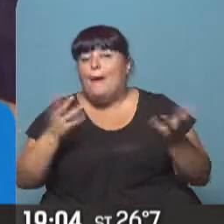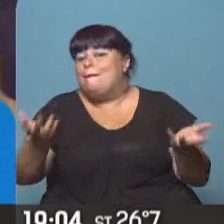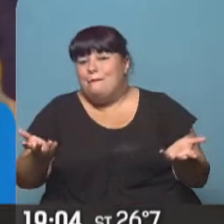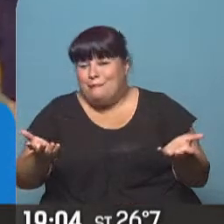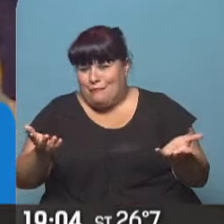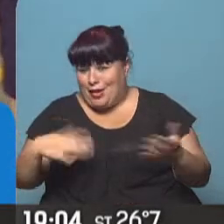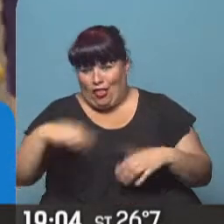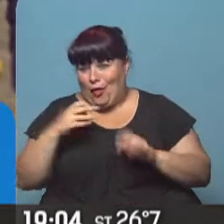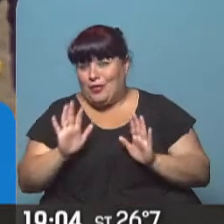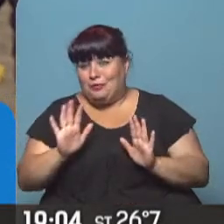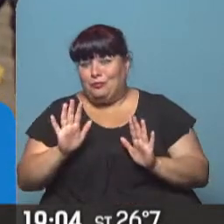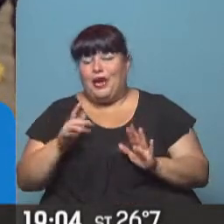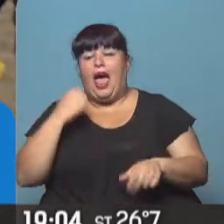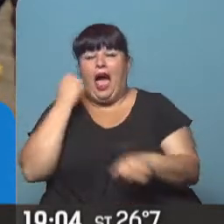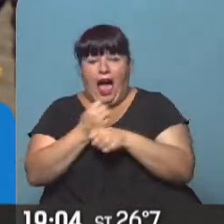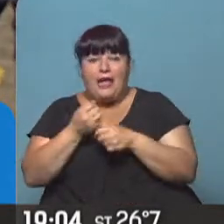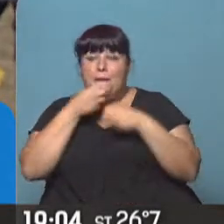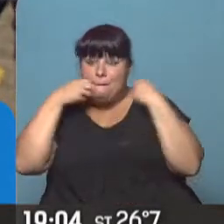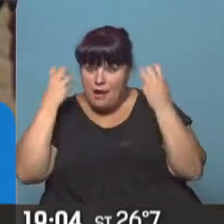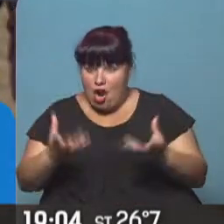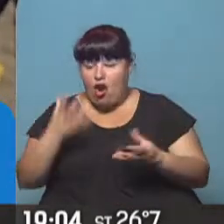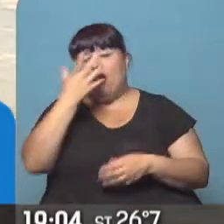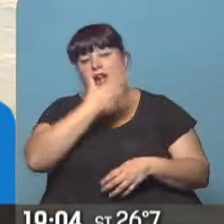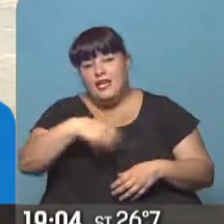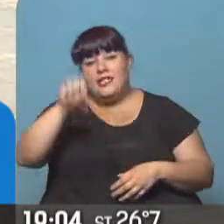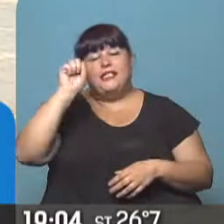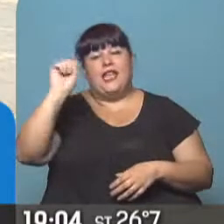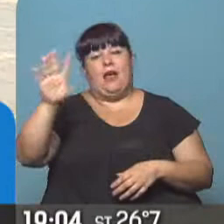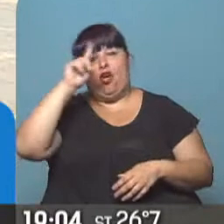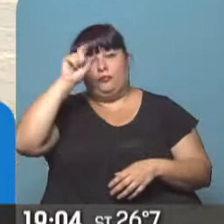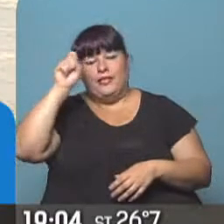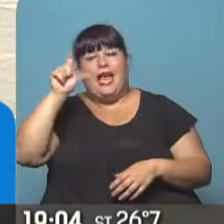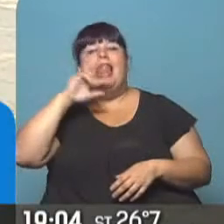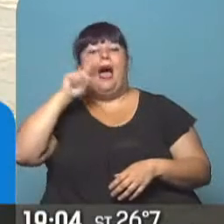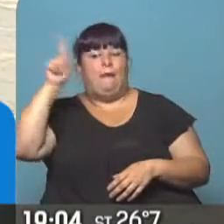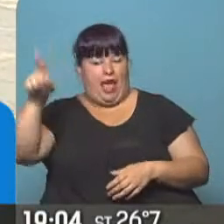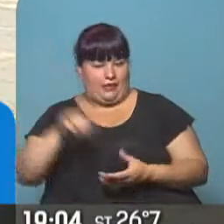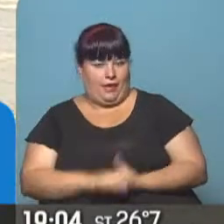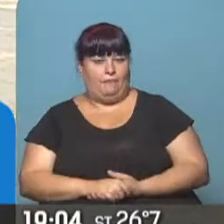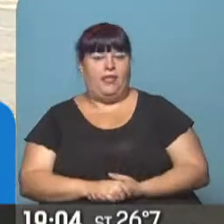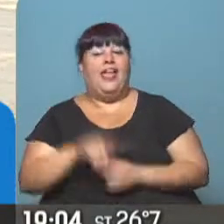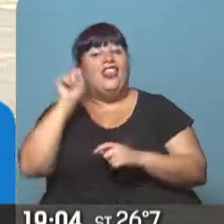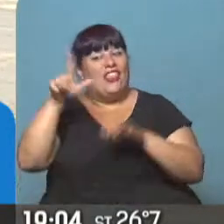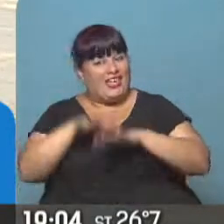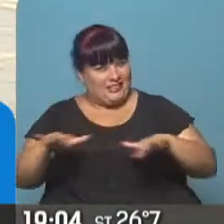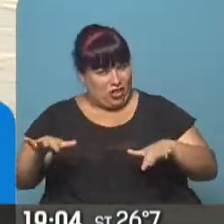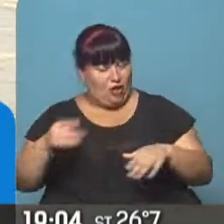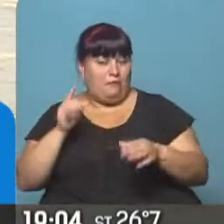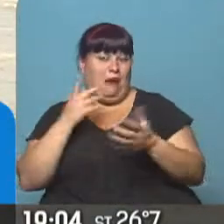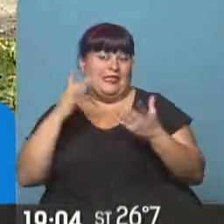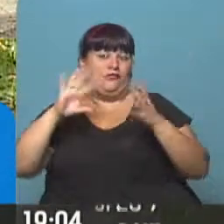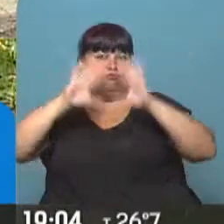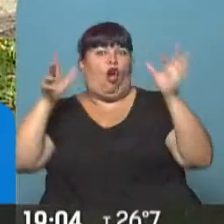tuvieron que esperar para que sea reanime y los llevaron al hospital en la plata del niño porque más